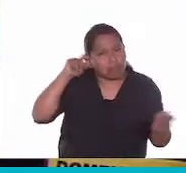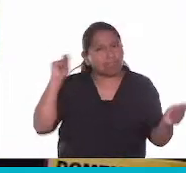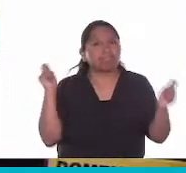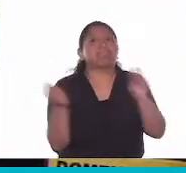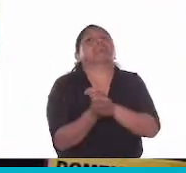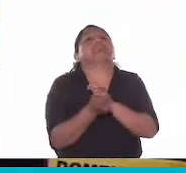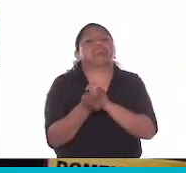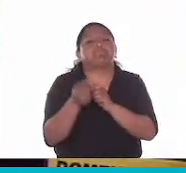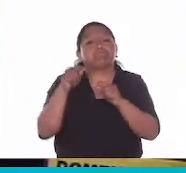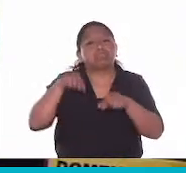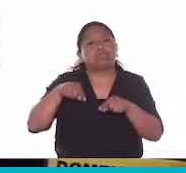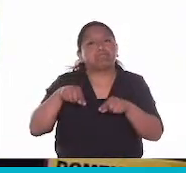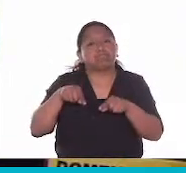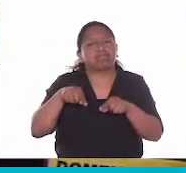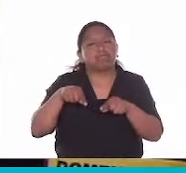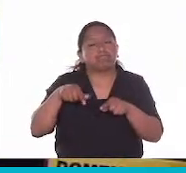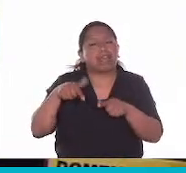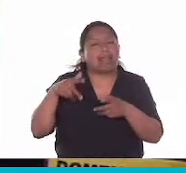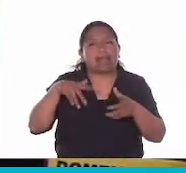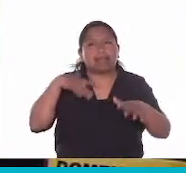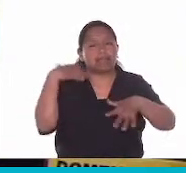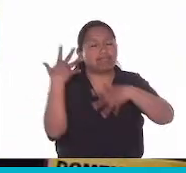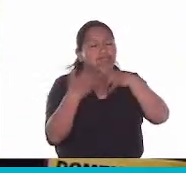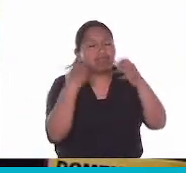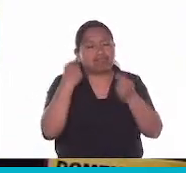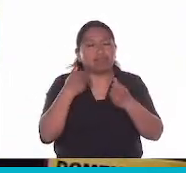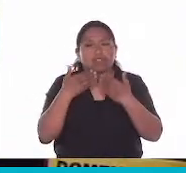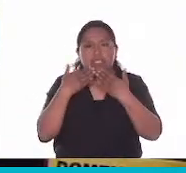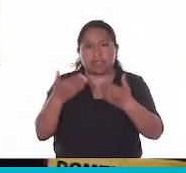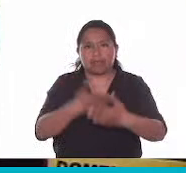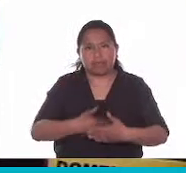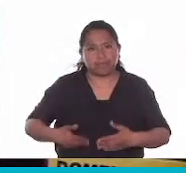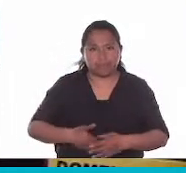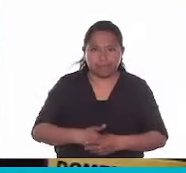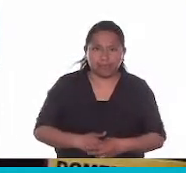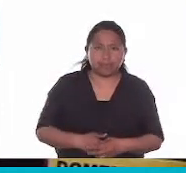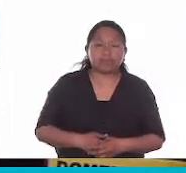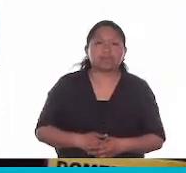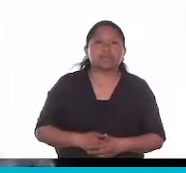rumbo a este desahogo económico Muchas gracias